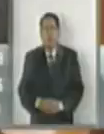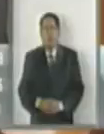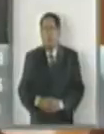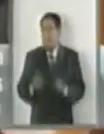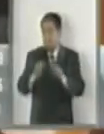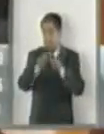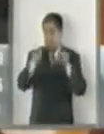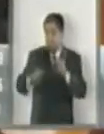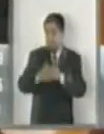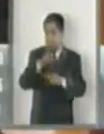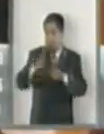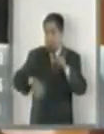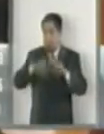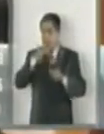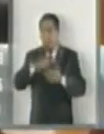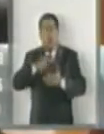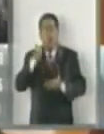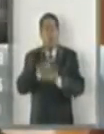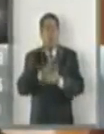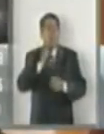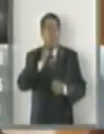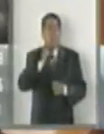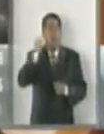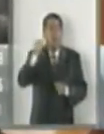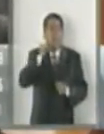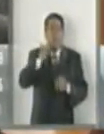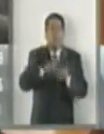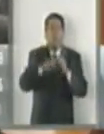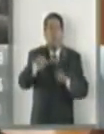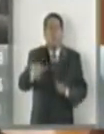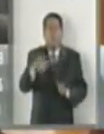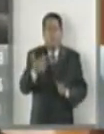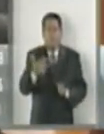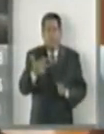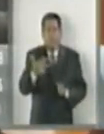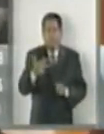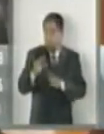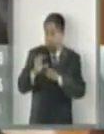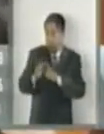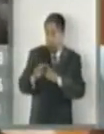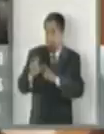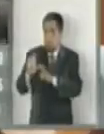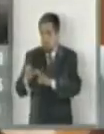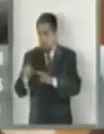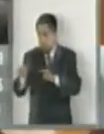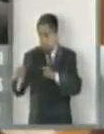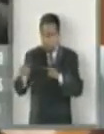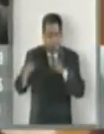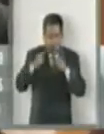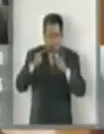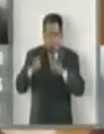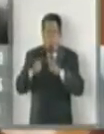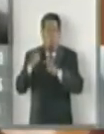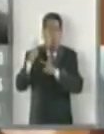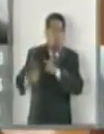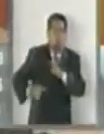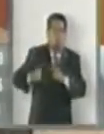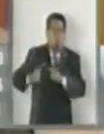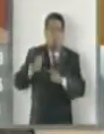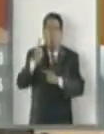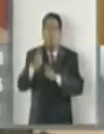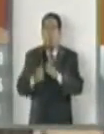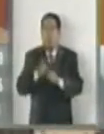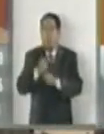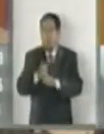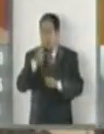Sistema Nacional Anticorrupción se aprobó en el Senado en abril de 2015. Las comisiones legislativas tuvieron más de un año para sacar